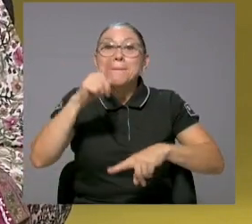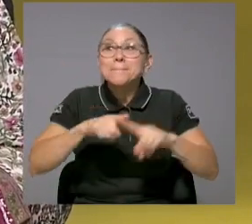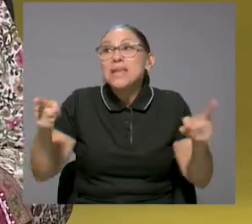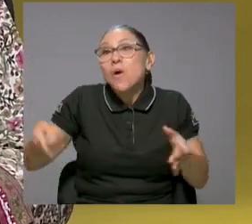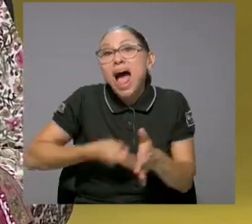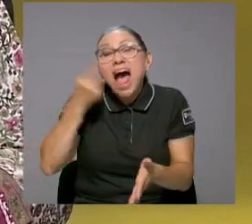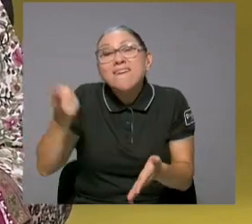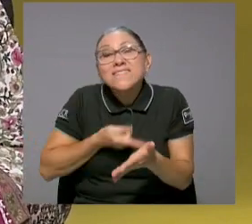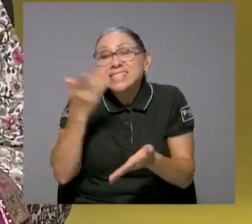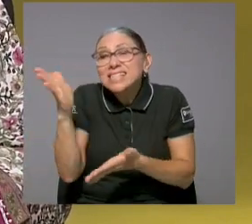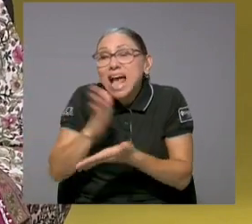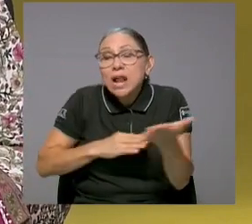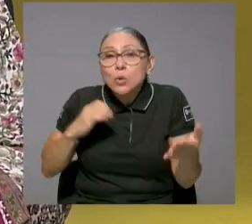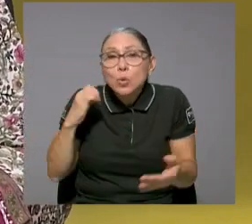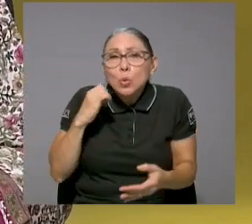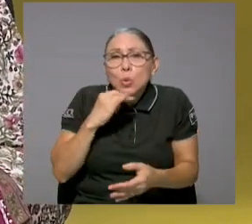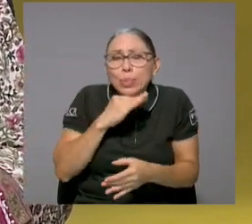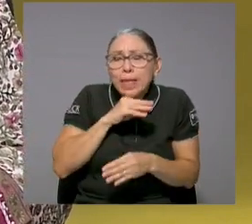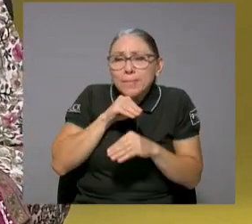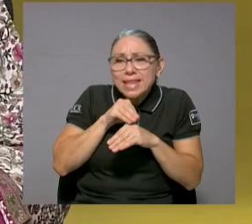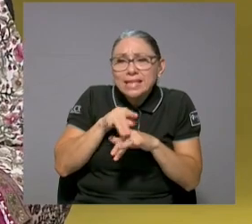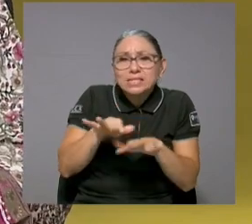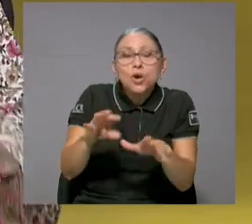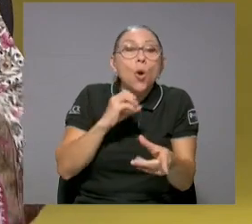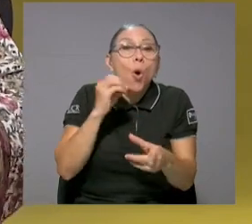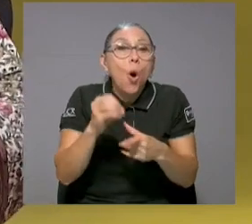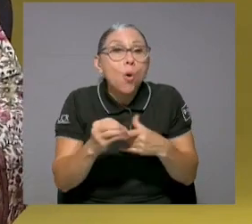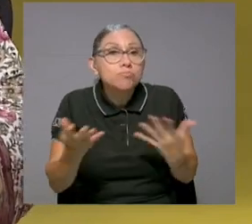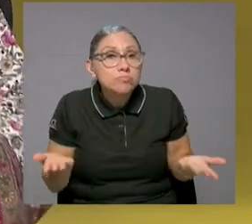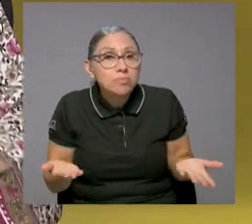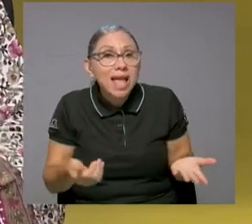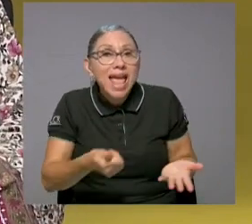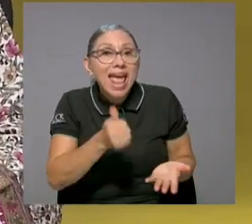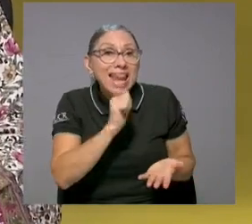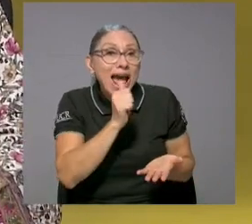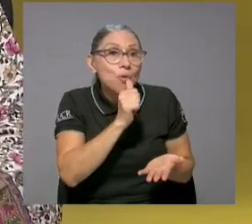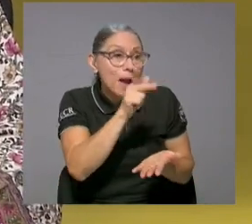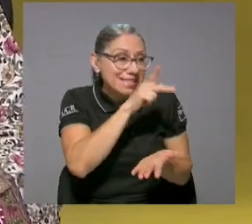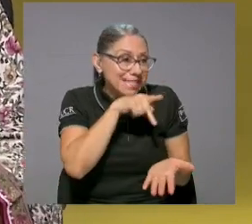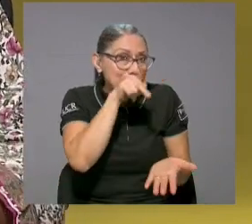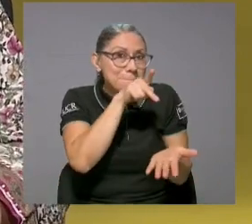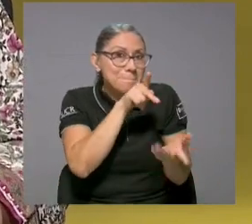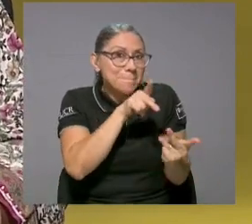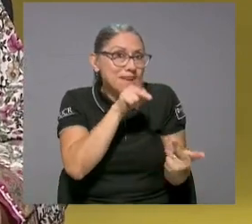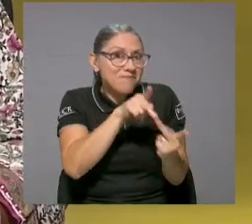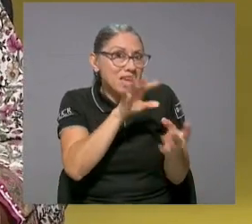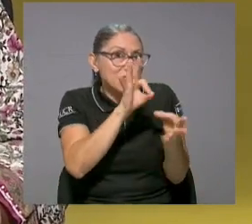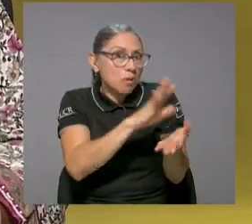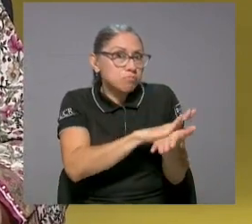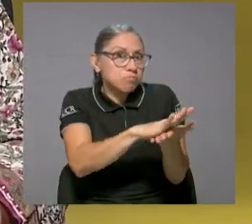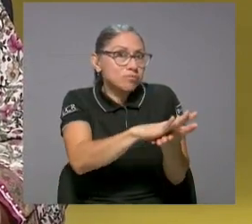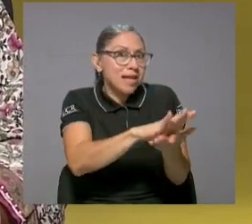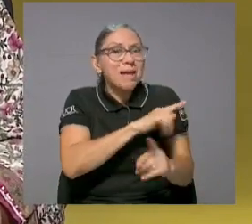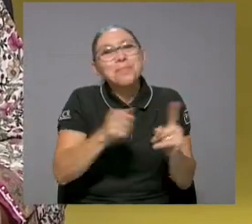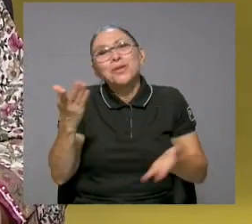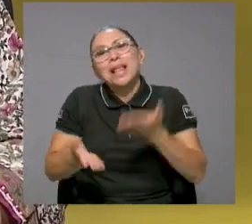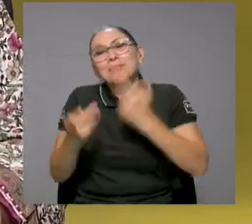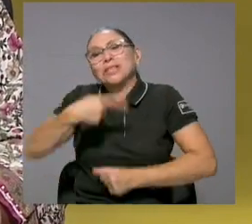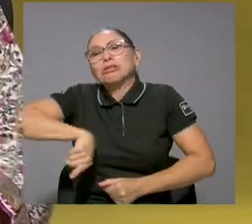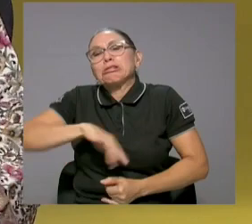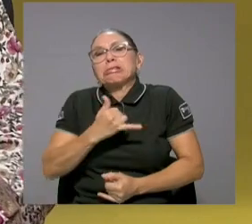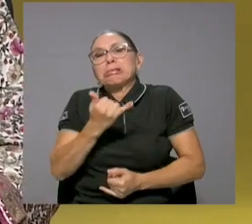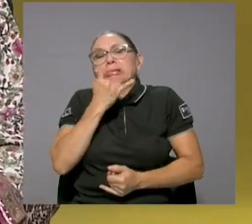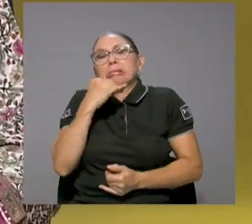ha habido alguna contaminación, o el agua está perfecto, pero de pronto no seguimos normas básicas de sanidad, como